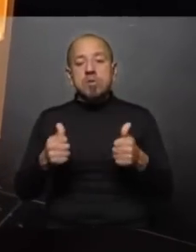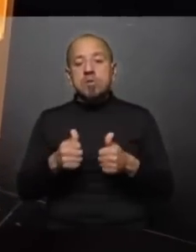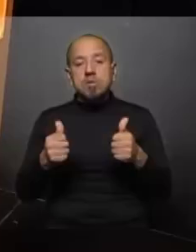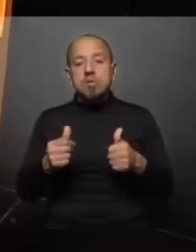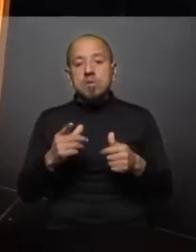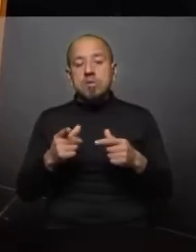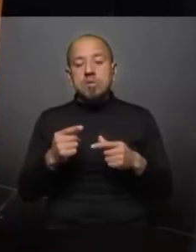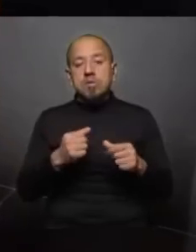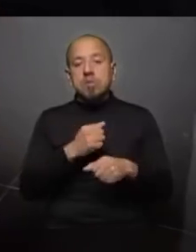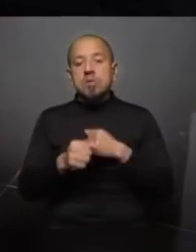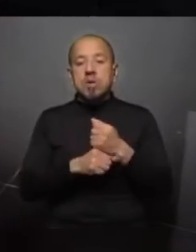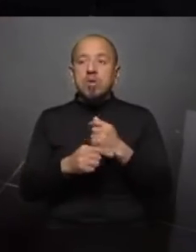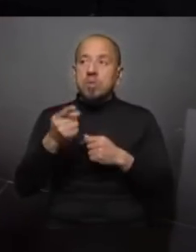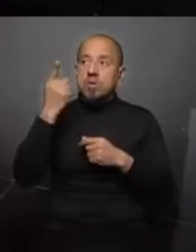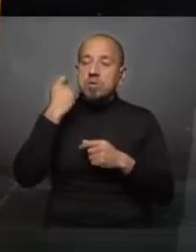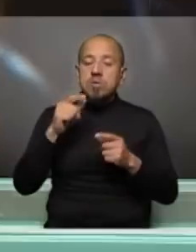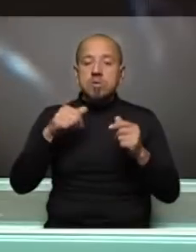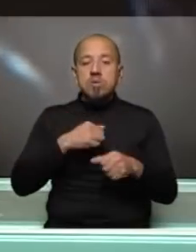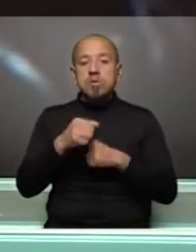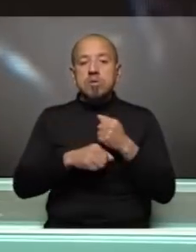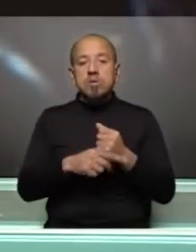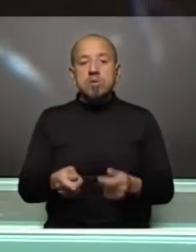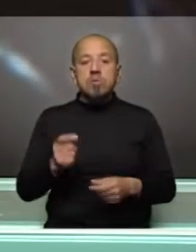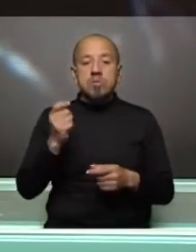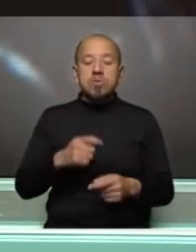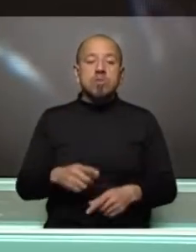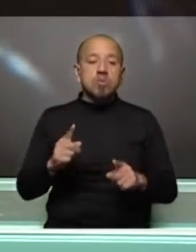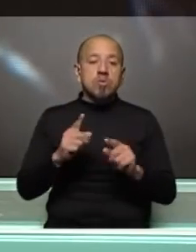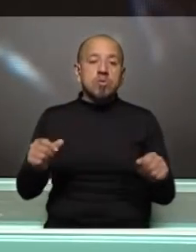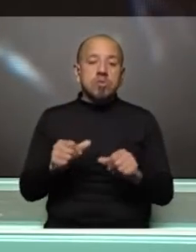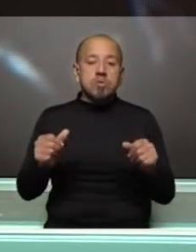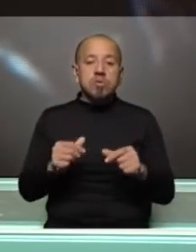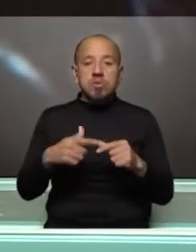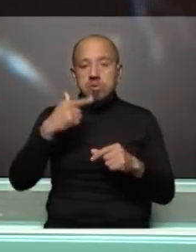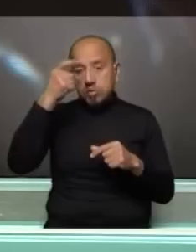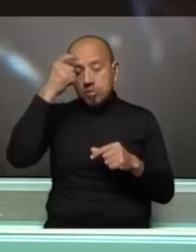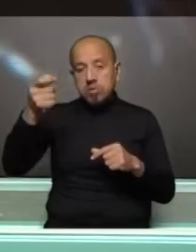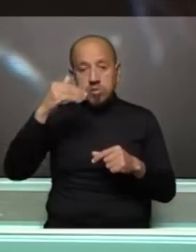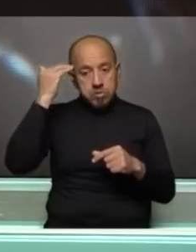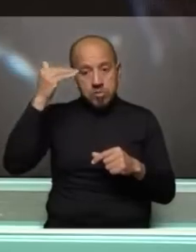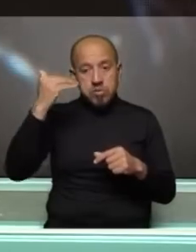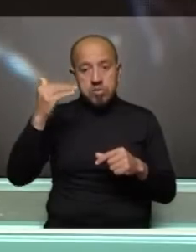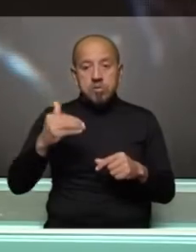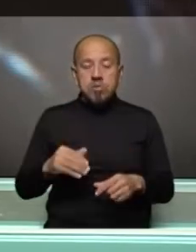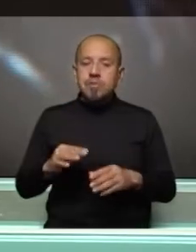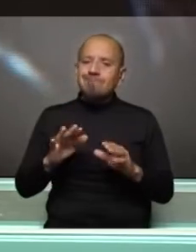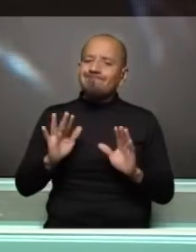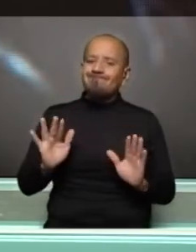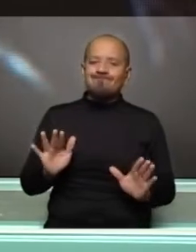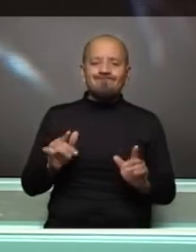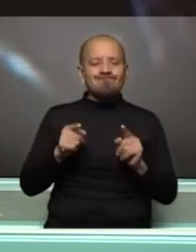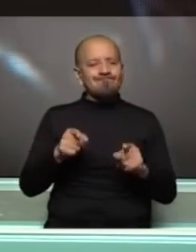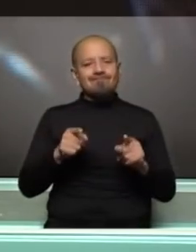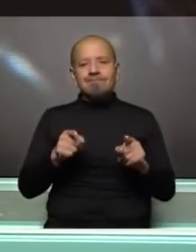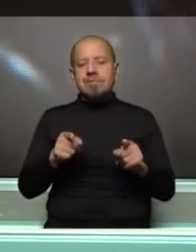prevista el año pasado y este año en lugares públicos se dejabon de hacer porque los propios técnicos y docentes dijeron que no era conveniente hacer esa